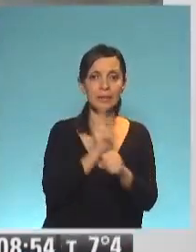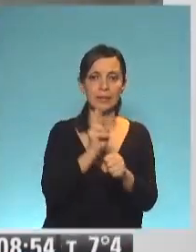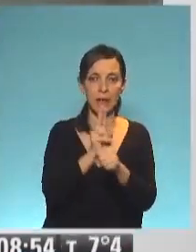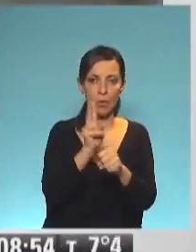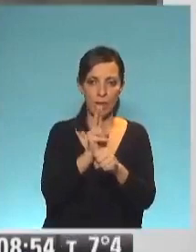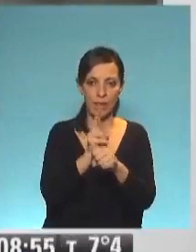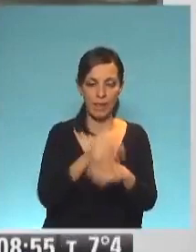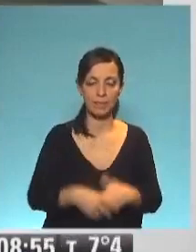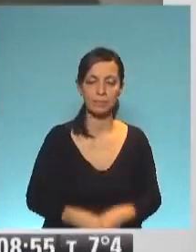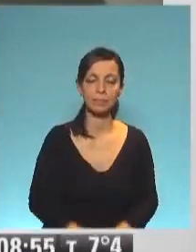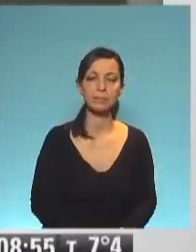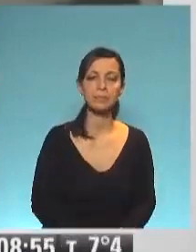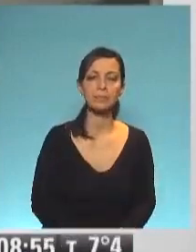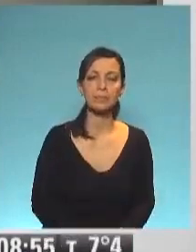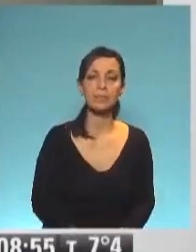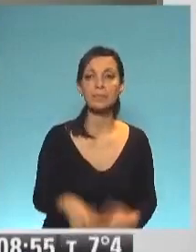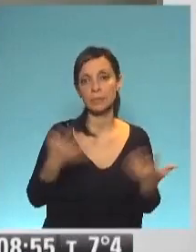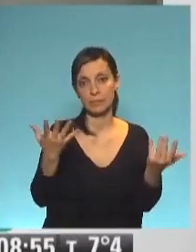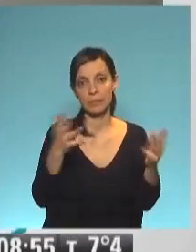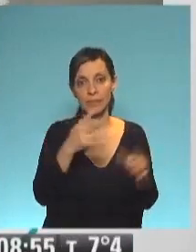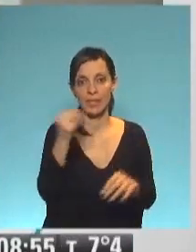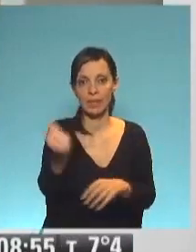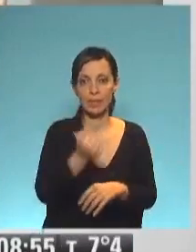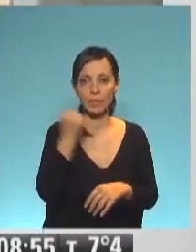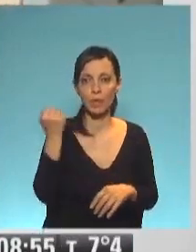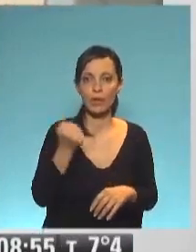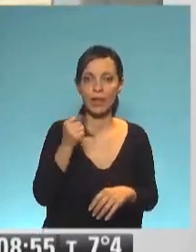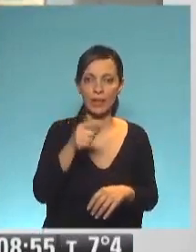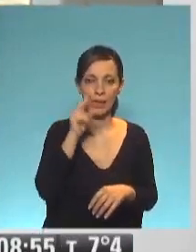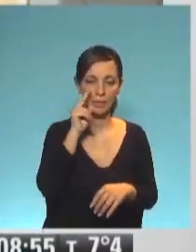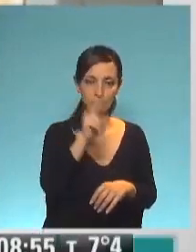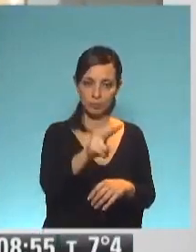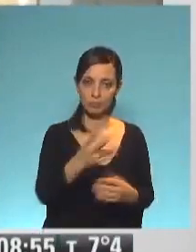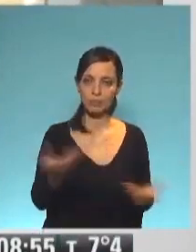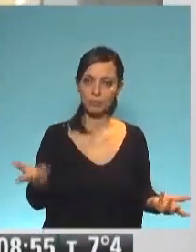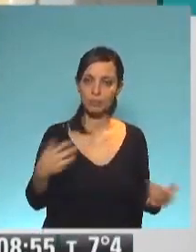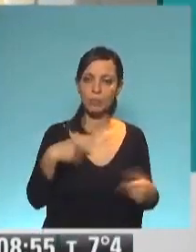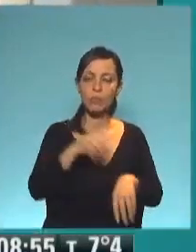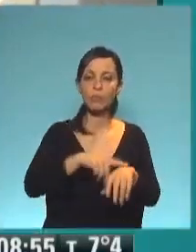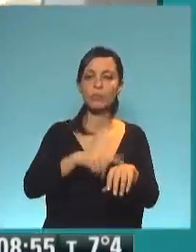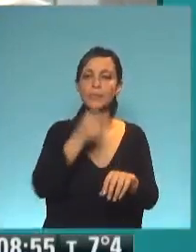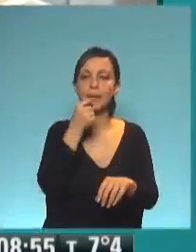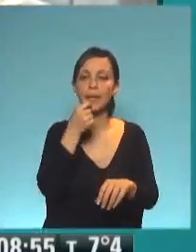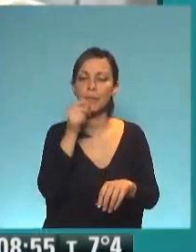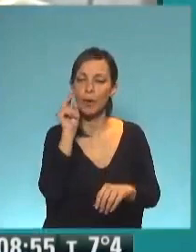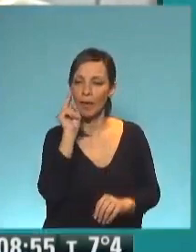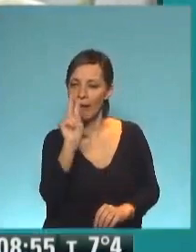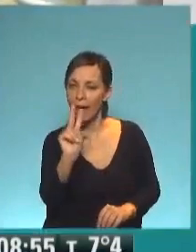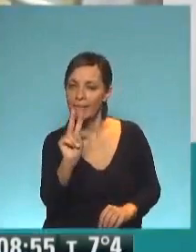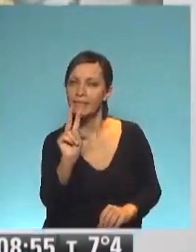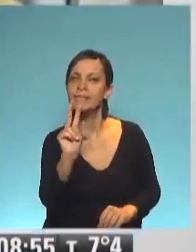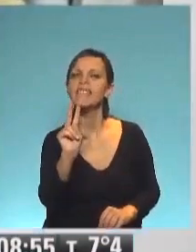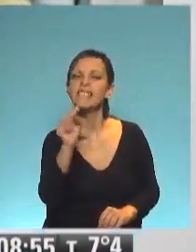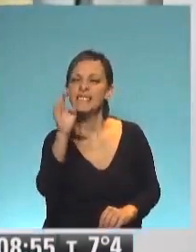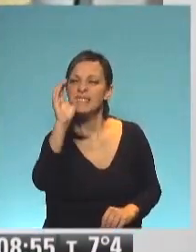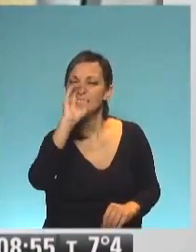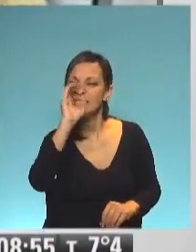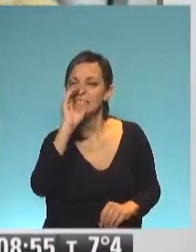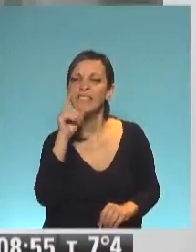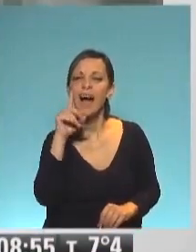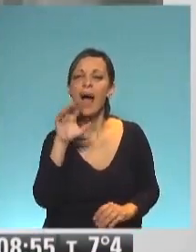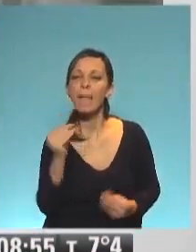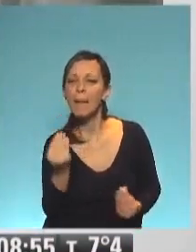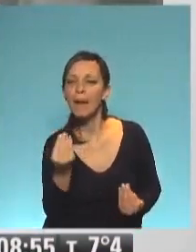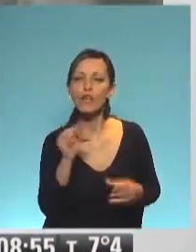de contención. Sí. Sumamente importante. Ahí vemos en imágenes, por ejemplo, cuando nos podemos meter un poquito dentro de lo que es el